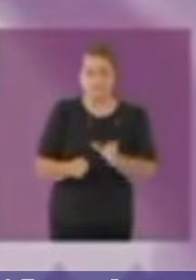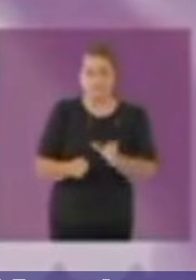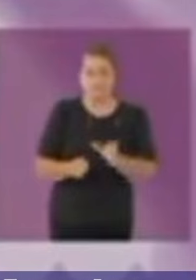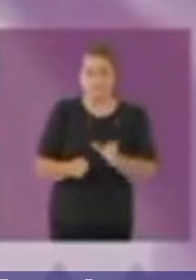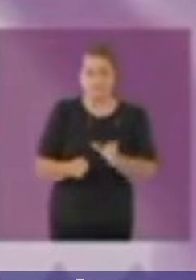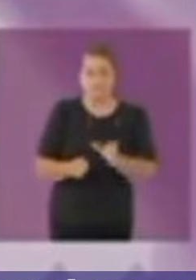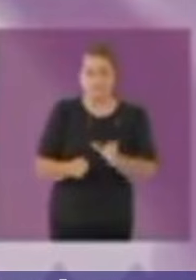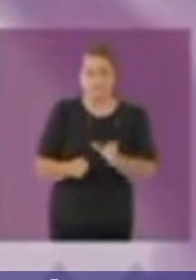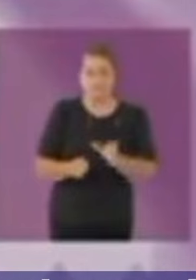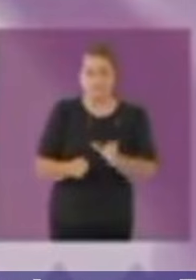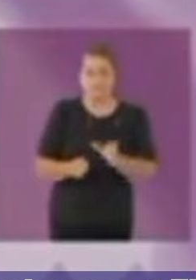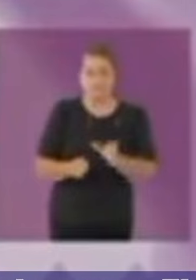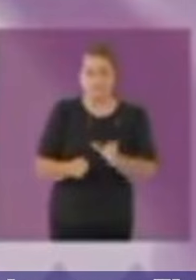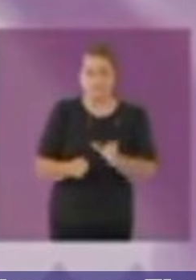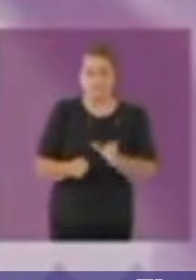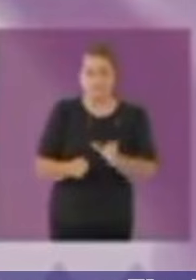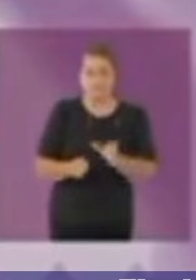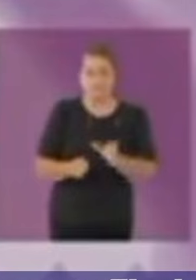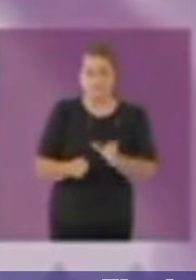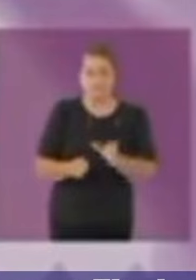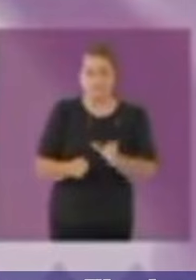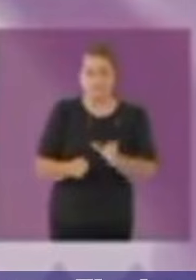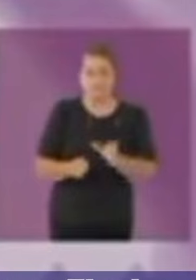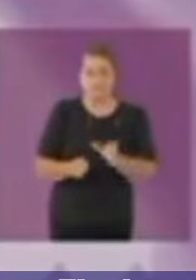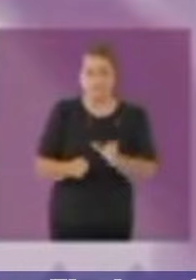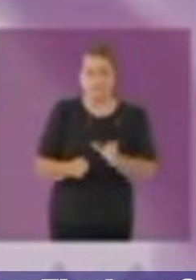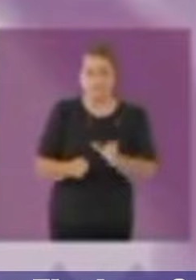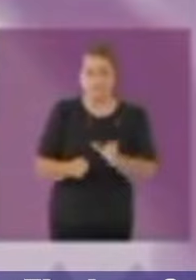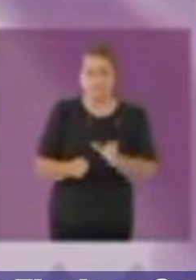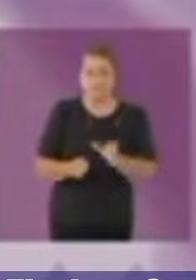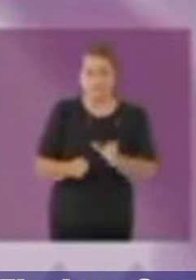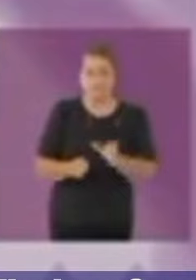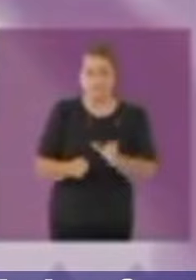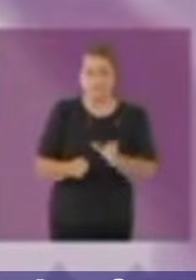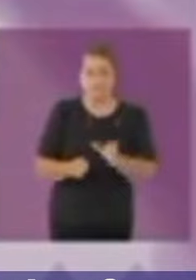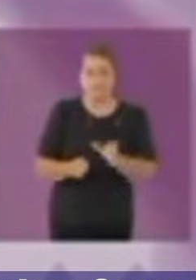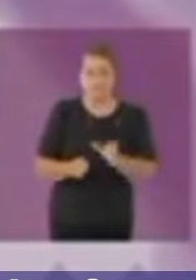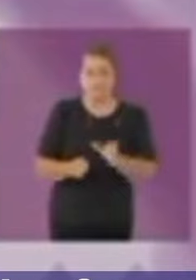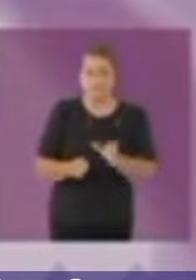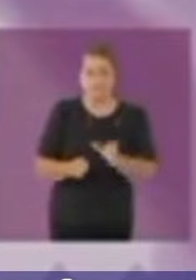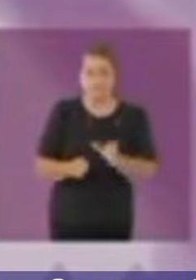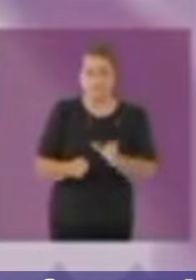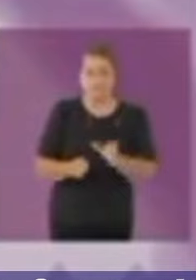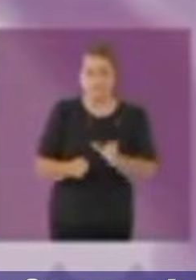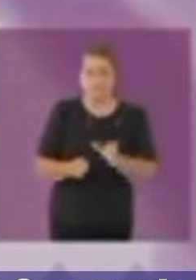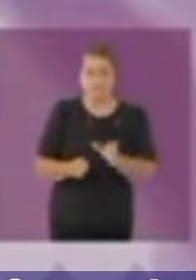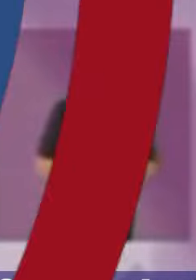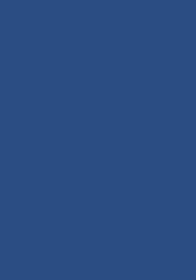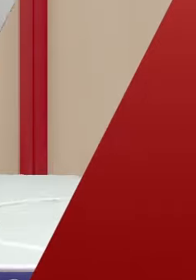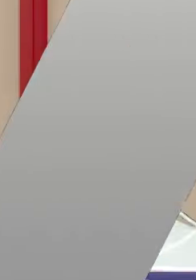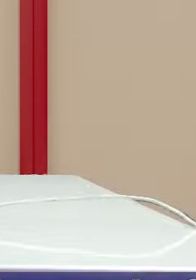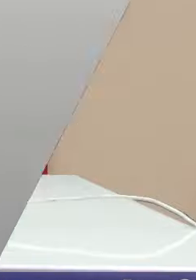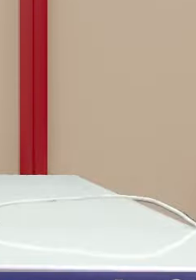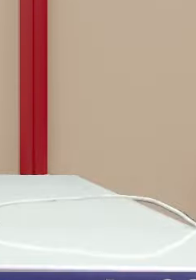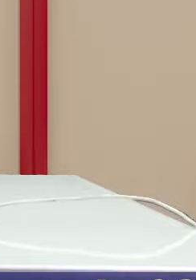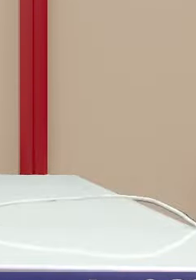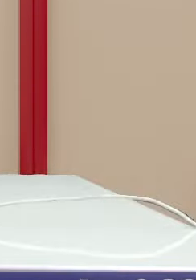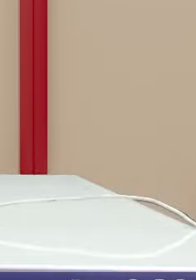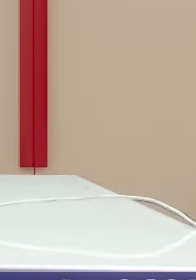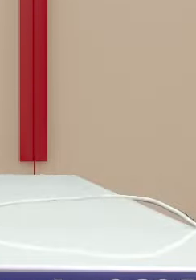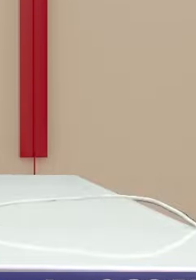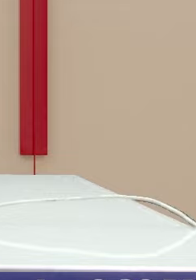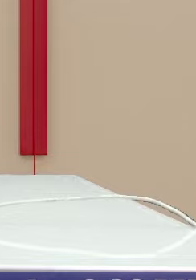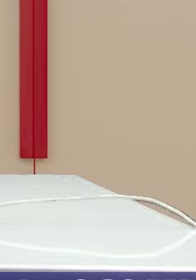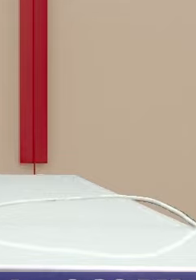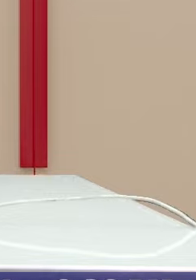le acabo de decir existe al interior el INE ya respondió ya ofrecieron una conferencia de prensa y salieron Pues a dos